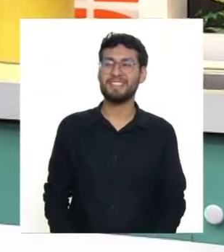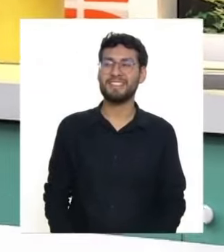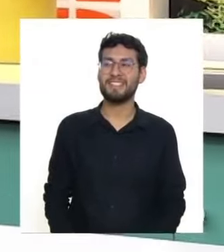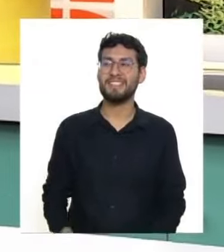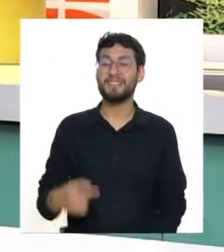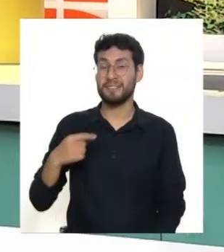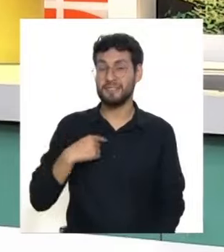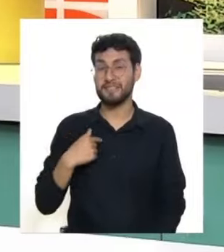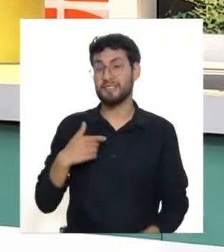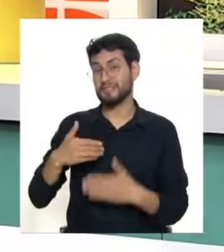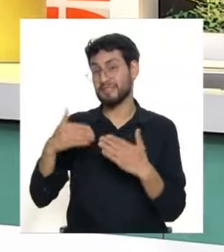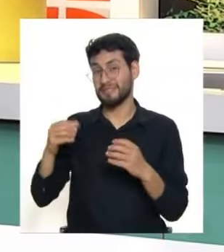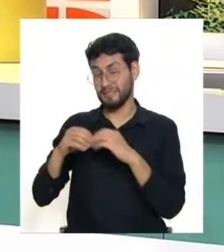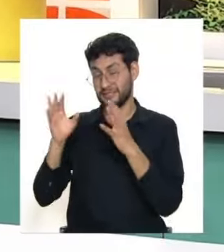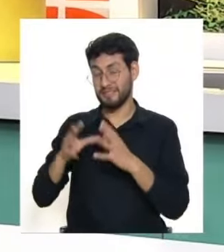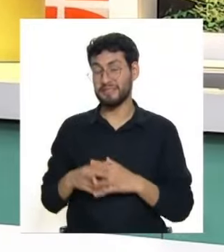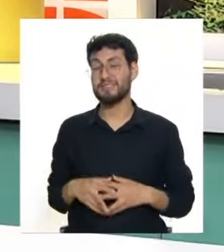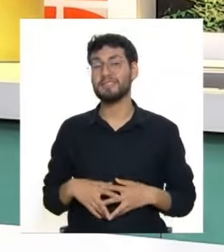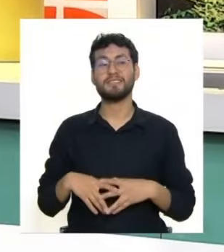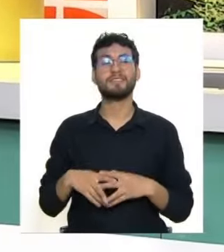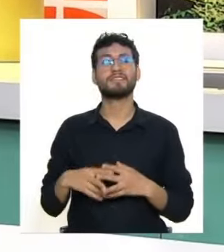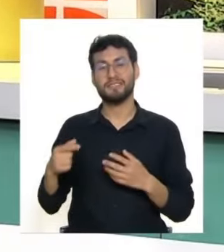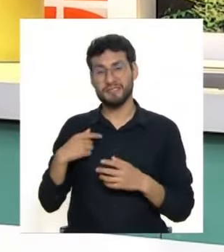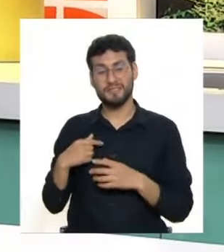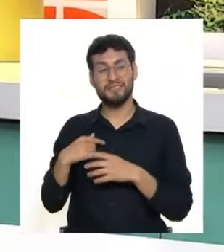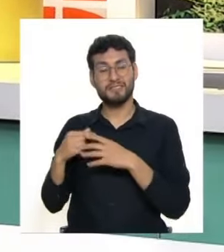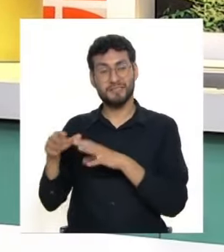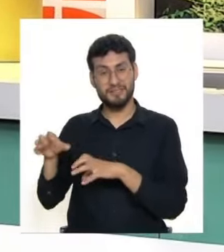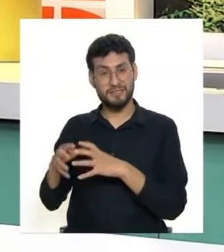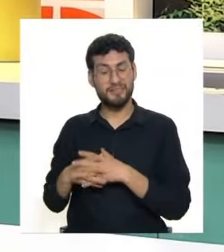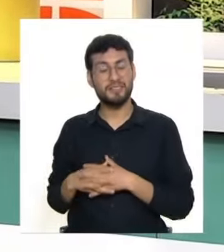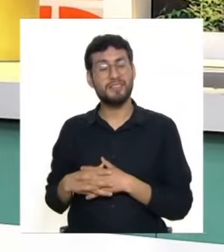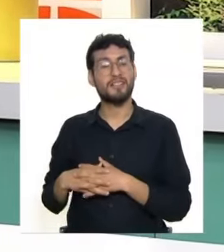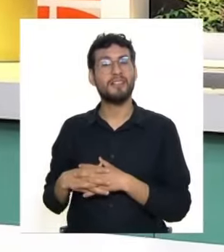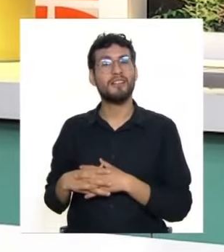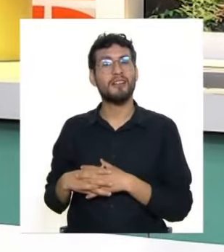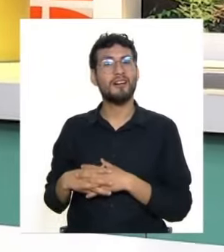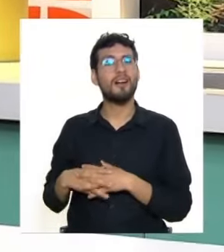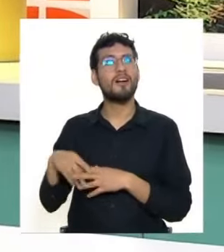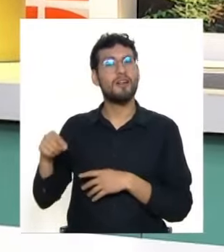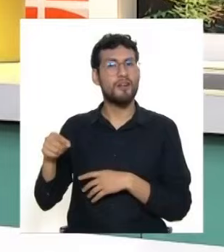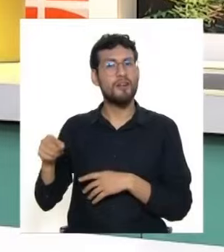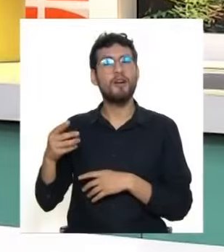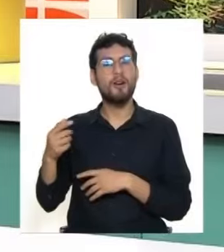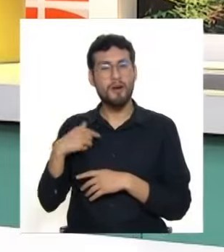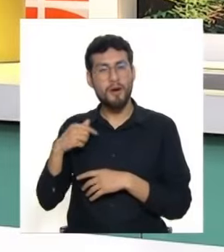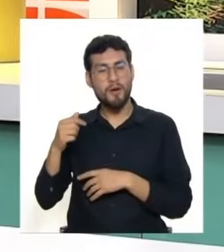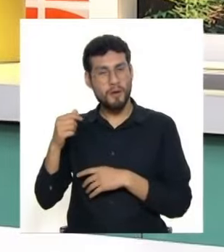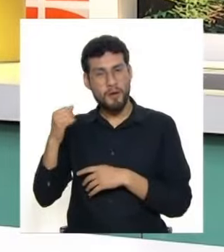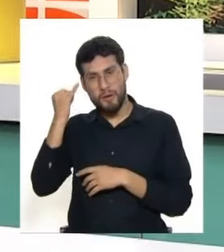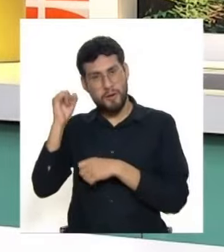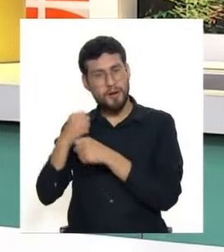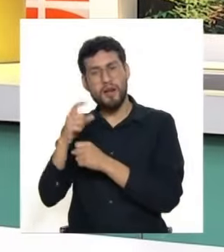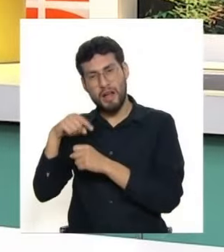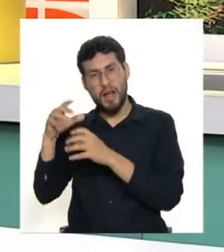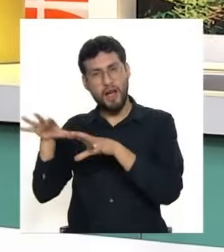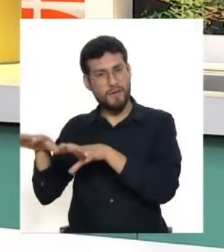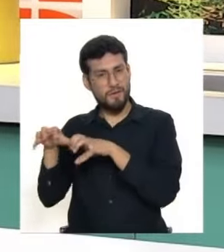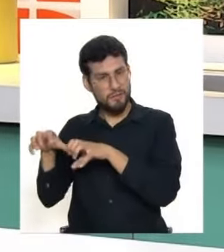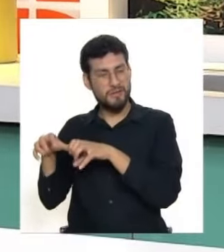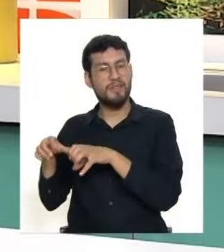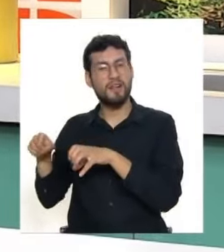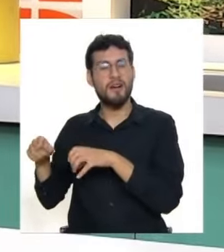día para otro el arroz. Está frío. Es uno de los truquitos que el arroz tiene que estar frío. De un día